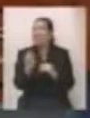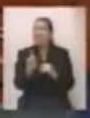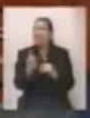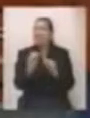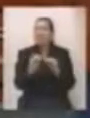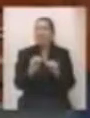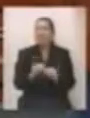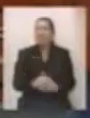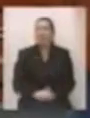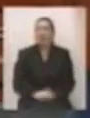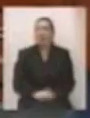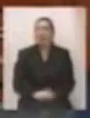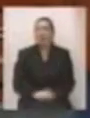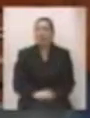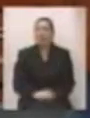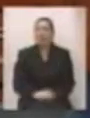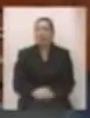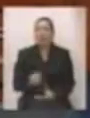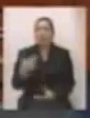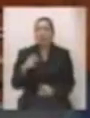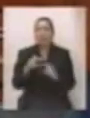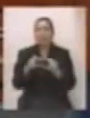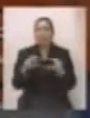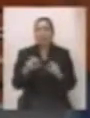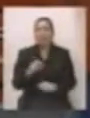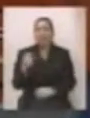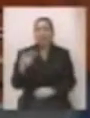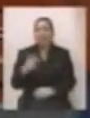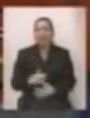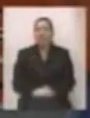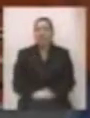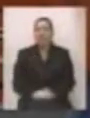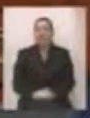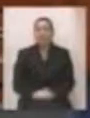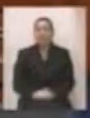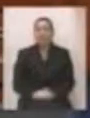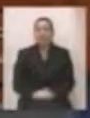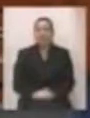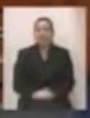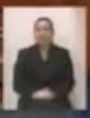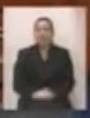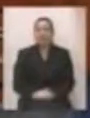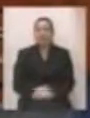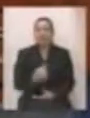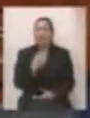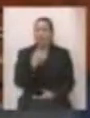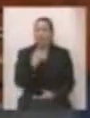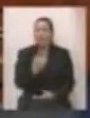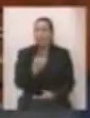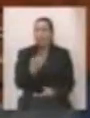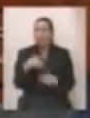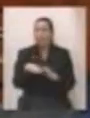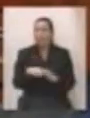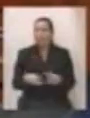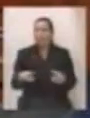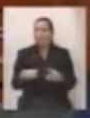Y finalmente, en el tercer párrafo del artículo tercero, se señala los